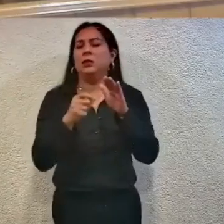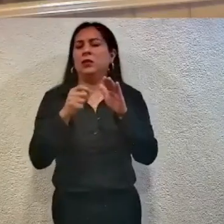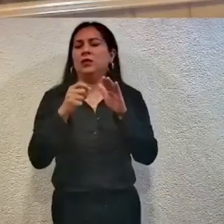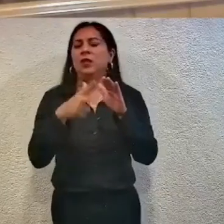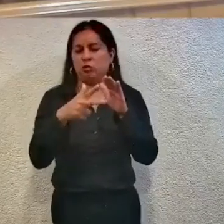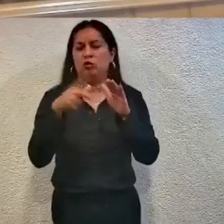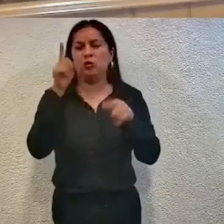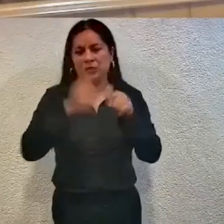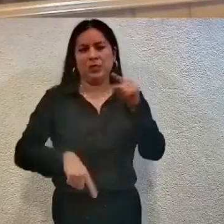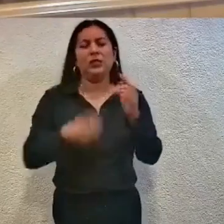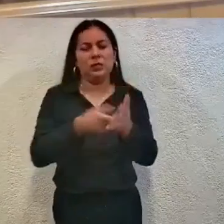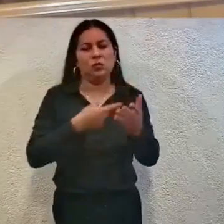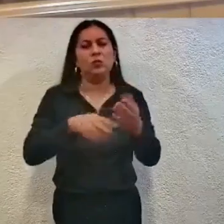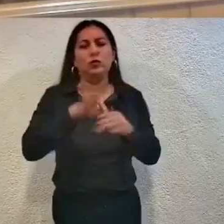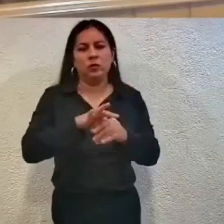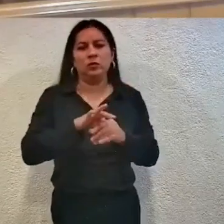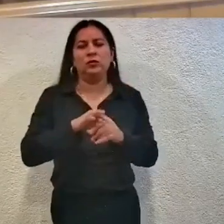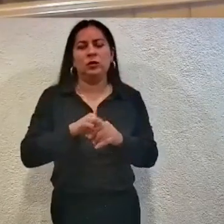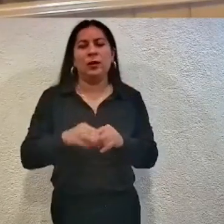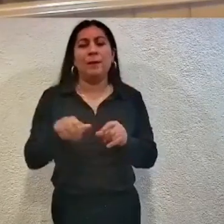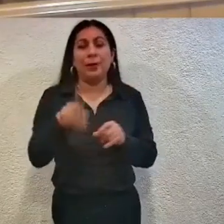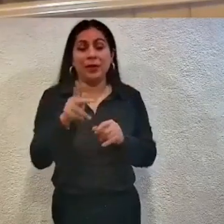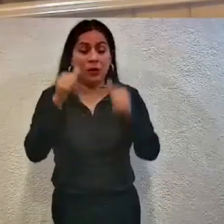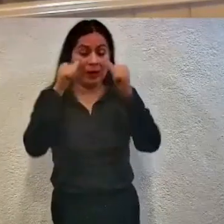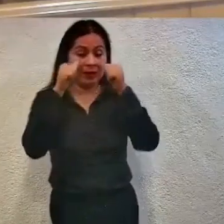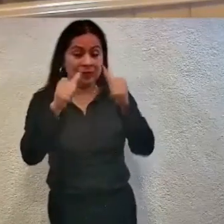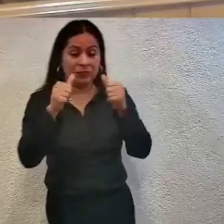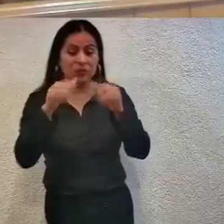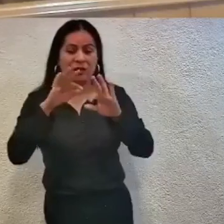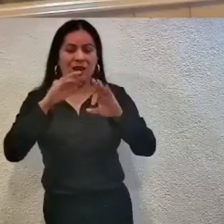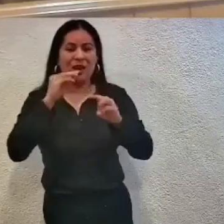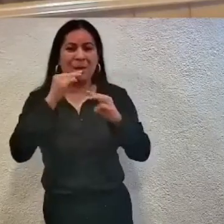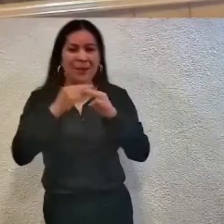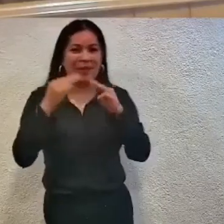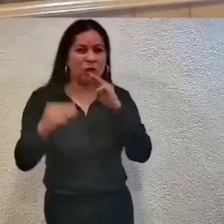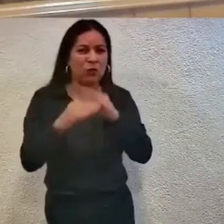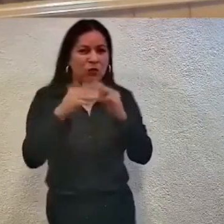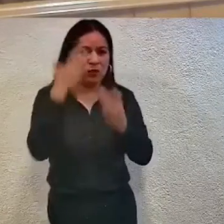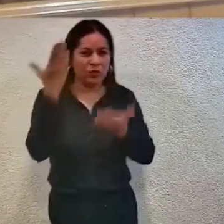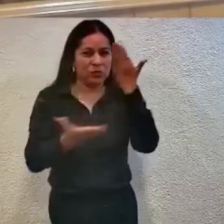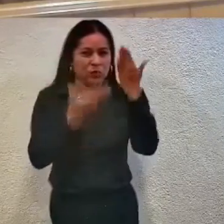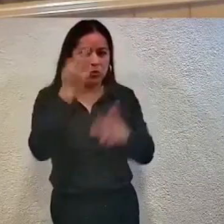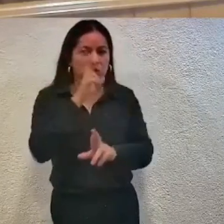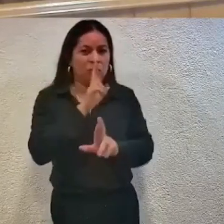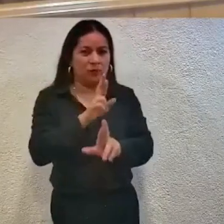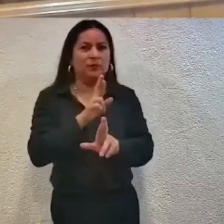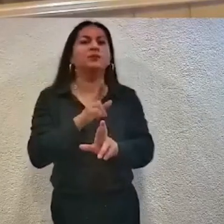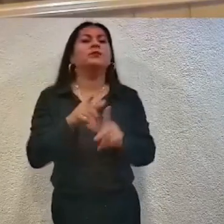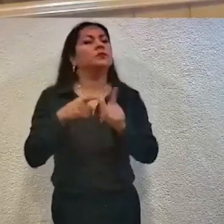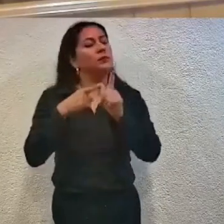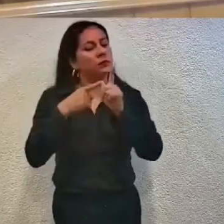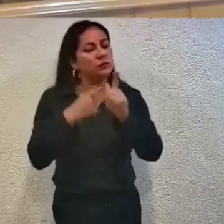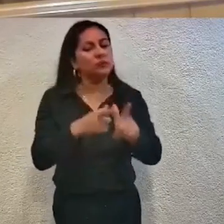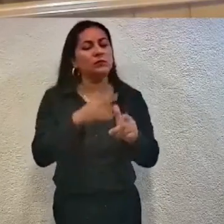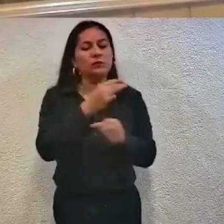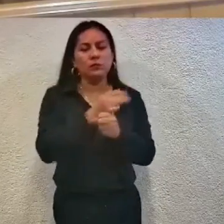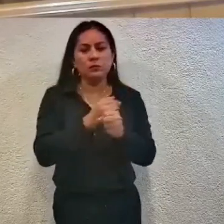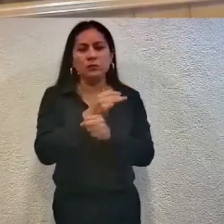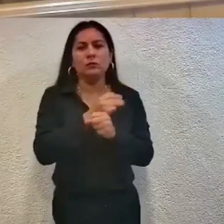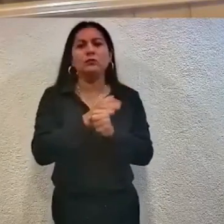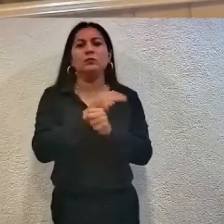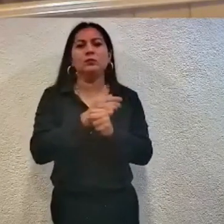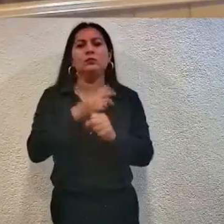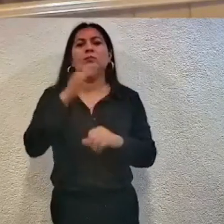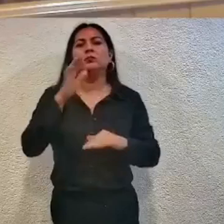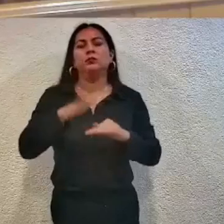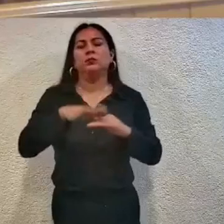y 2648 básica, se anuló su votación, empero, en atención a la metodología de estudio de la resolución, se